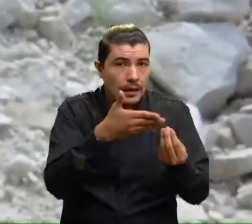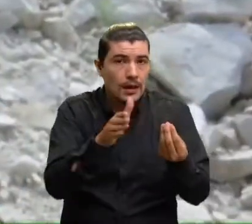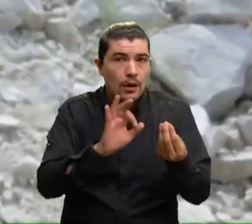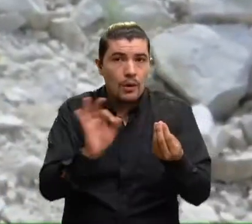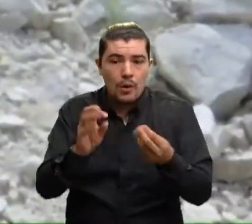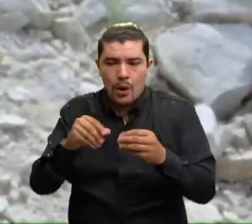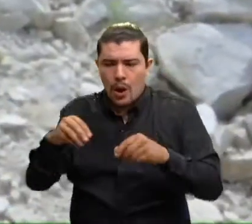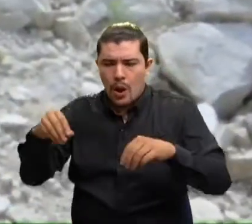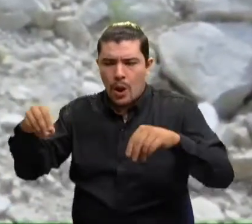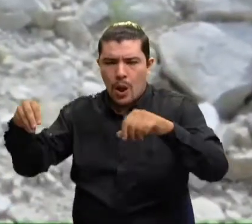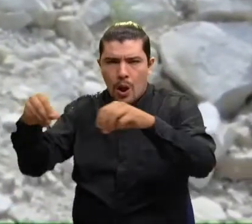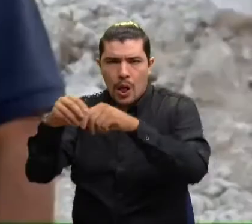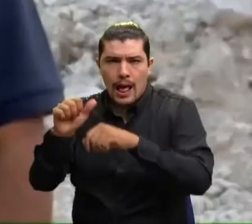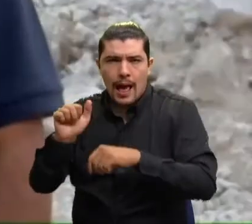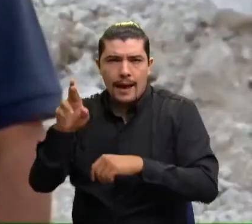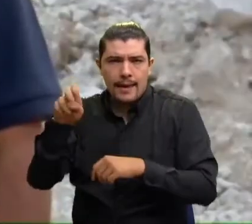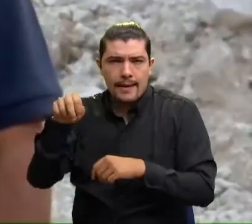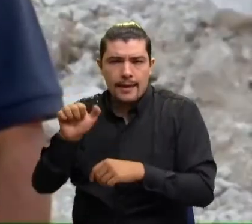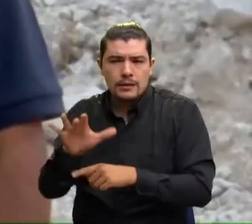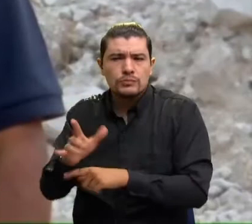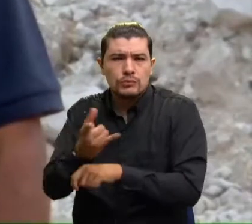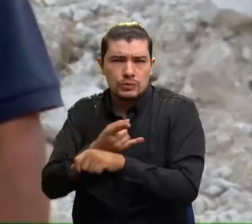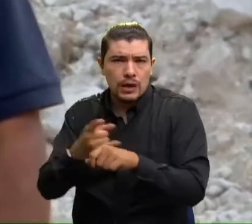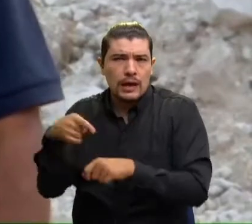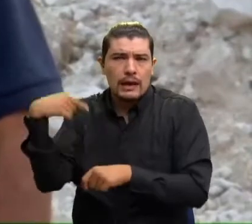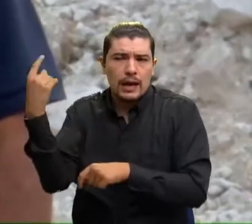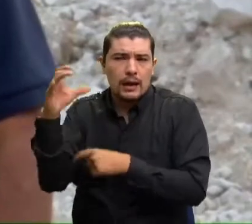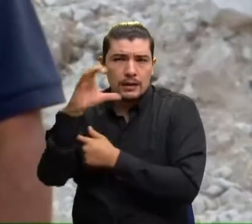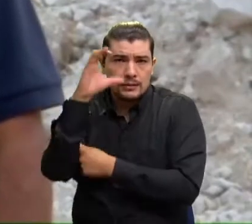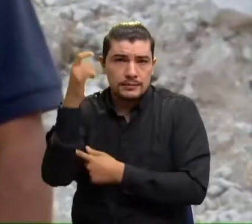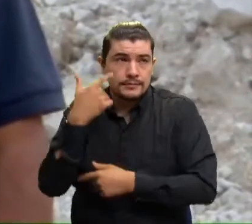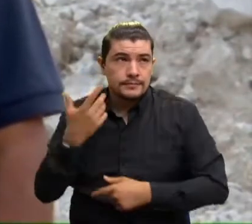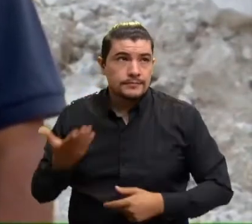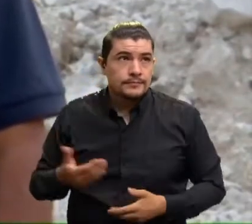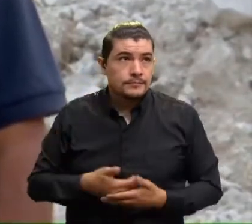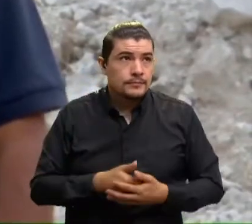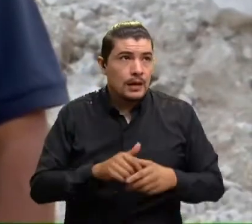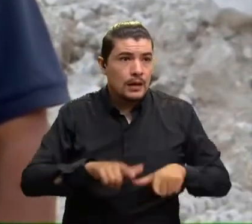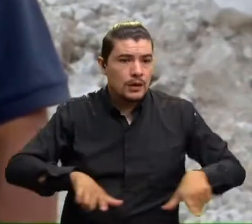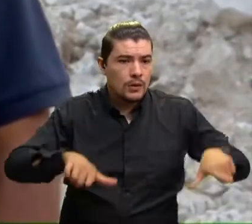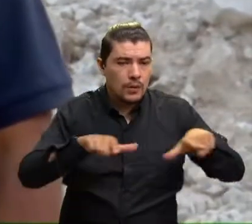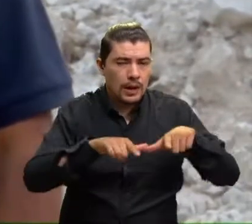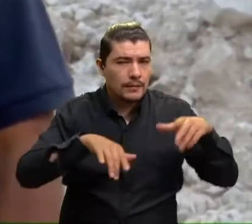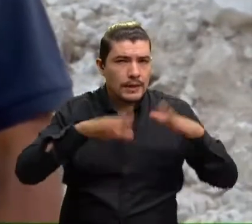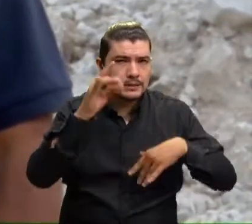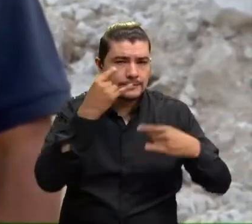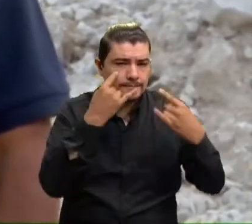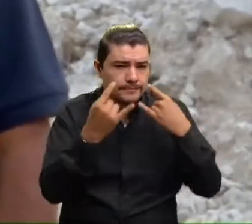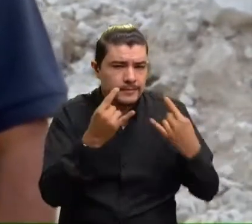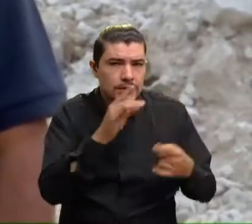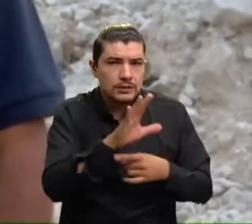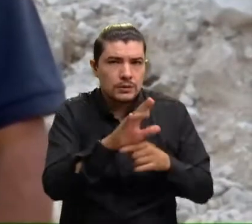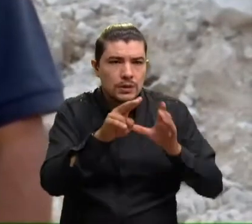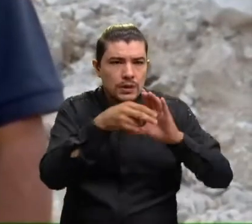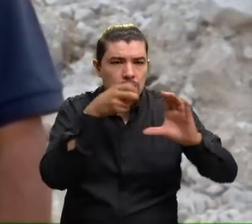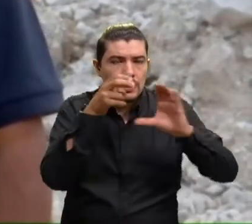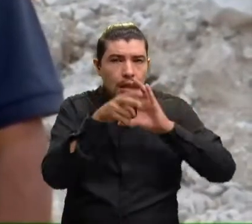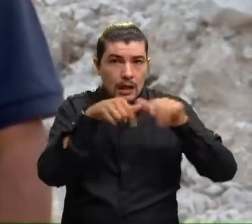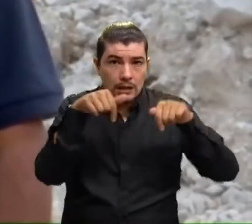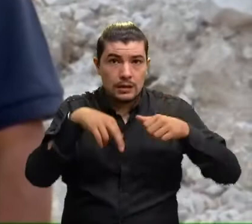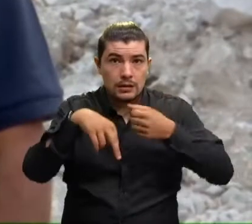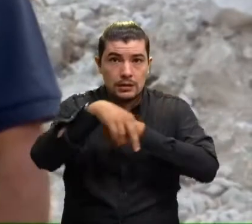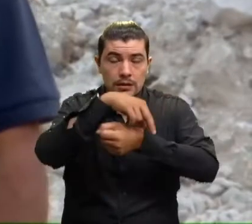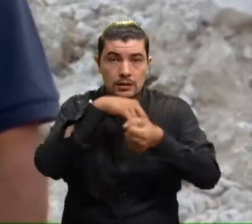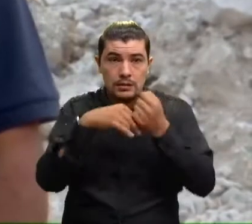utilizan constantemente en nuestro país. Uno de los motivos de llegar a estas zonas es el potencial en mineralogía que se encuentra en la